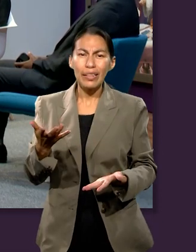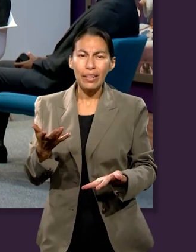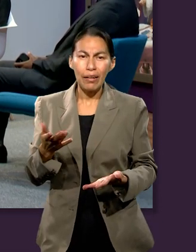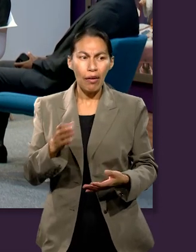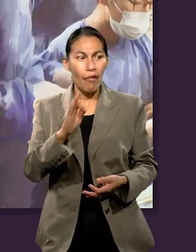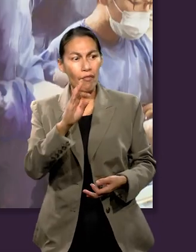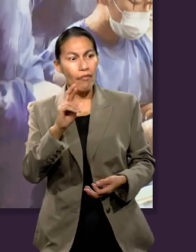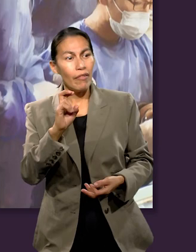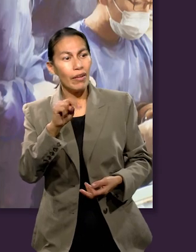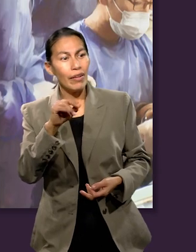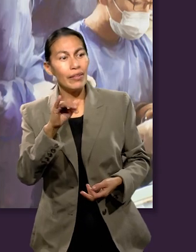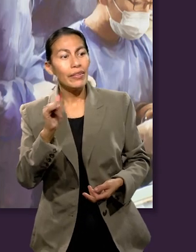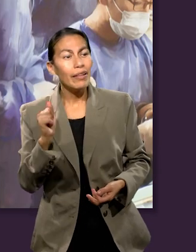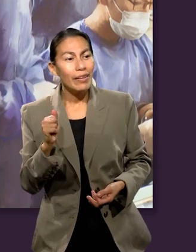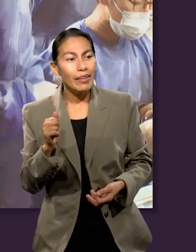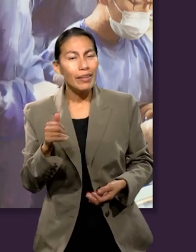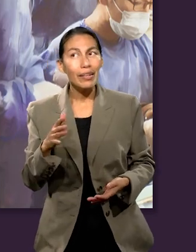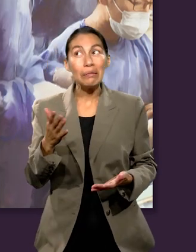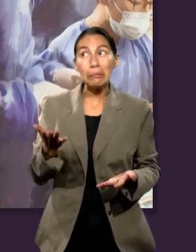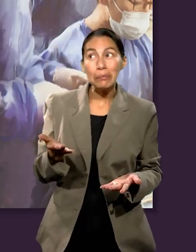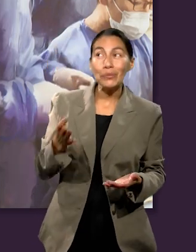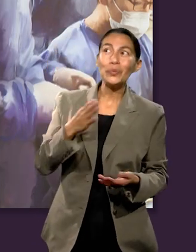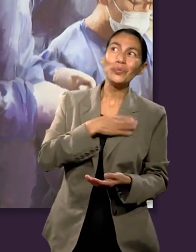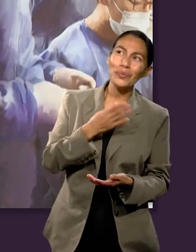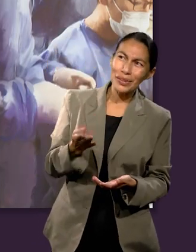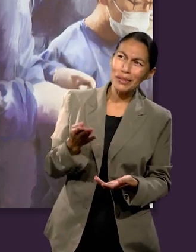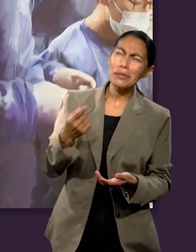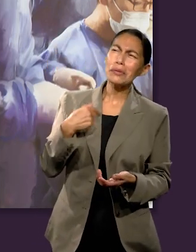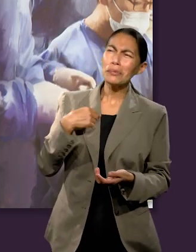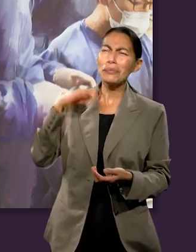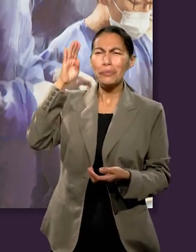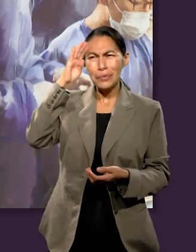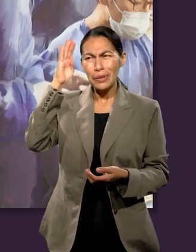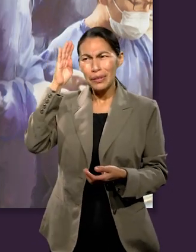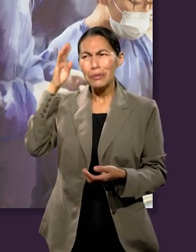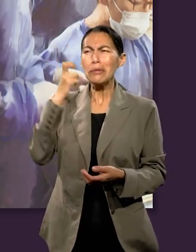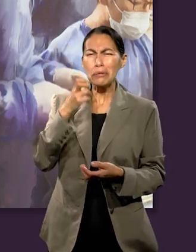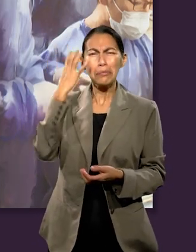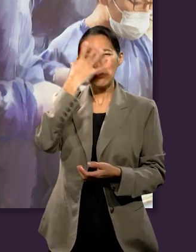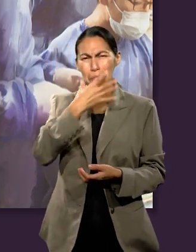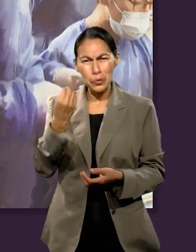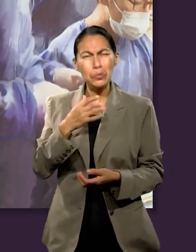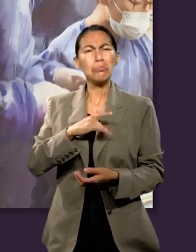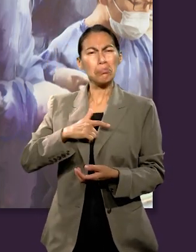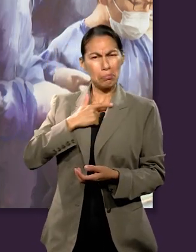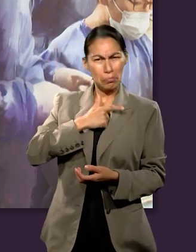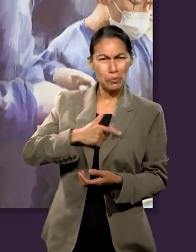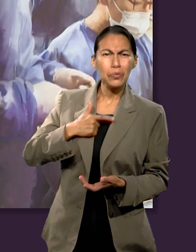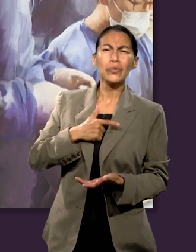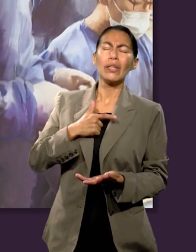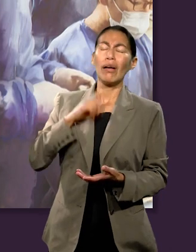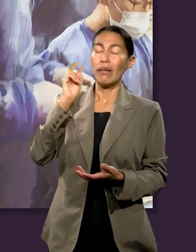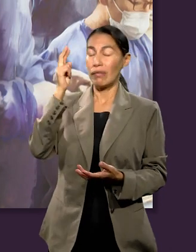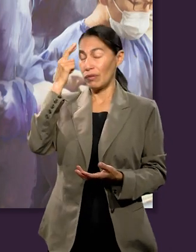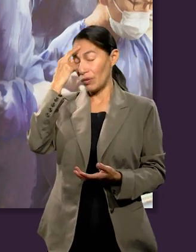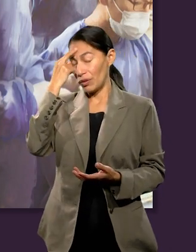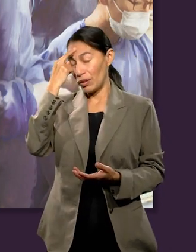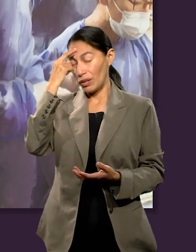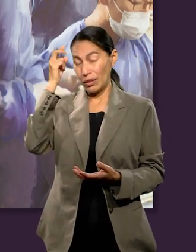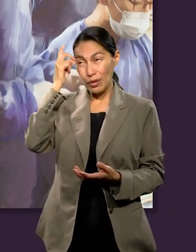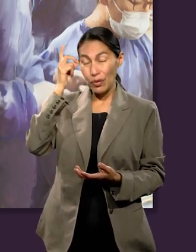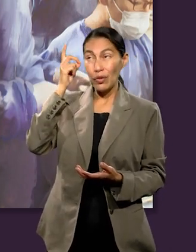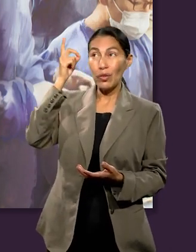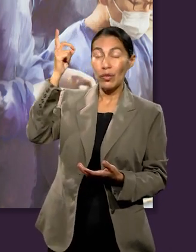Bueno pues primero creo que es un sentimiento muy grato para nosotros recordar eso no pensar que